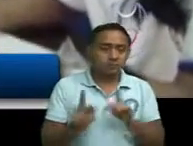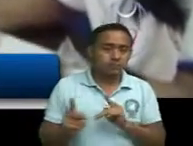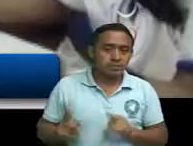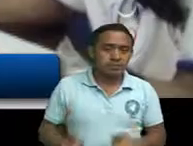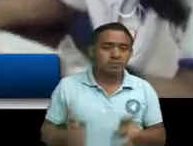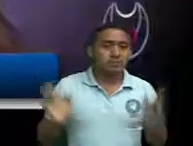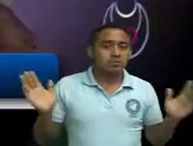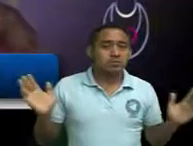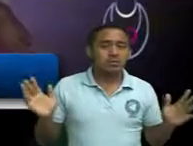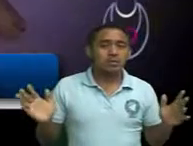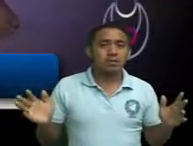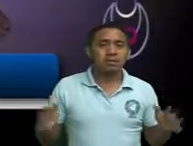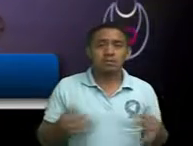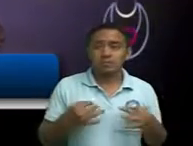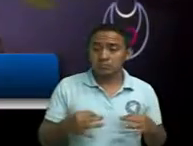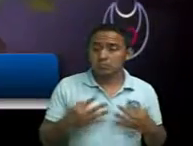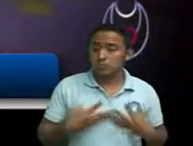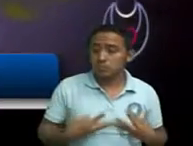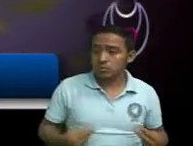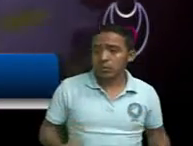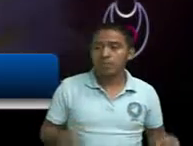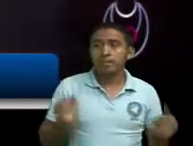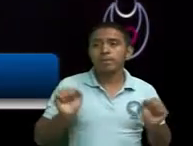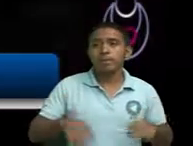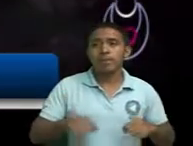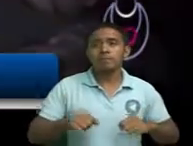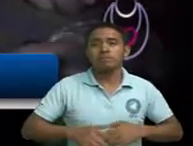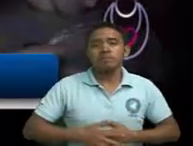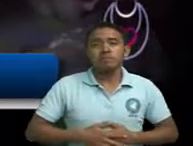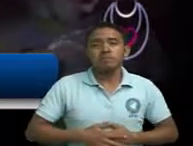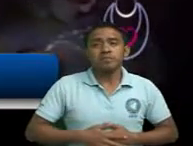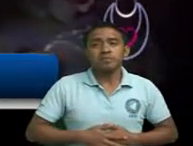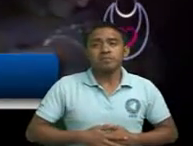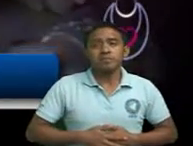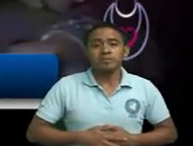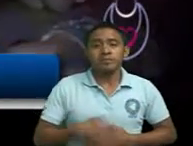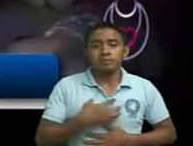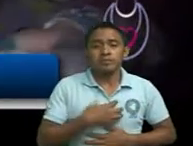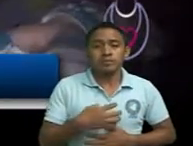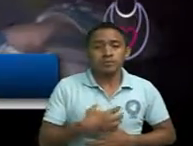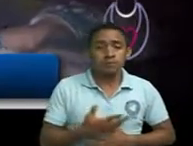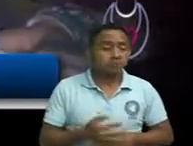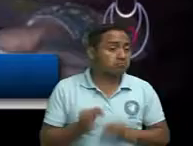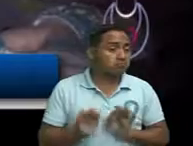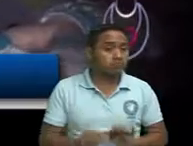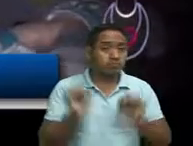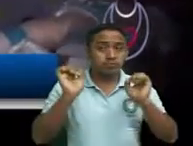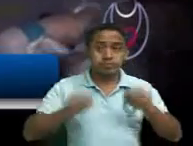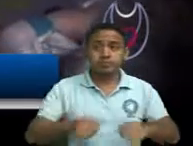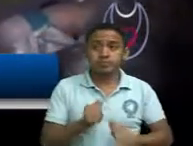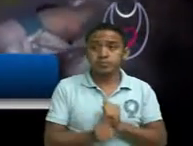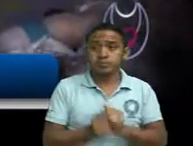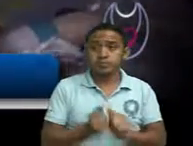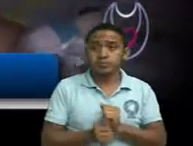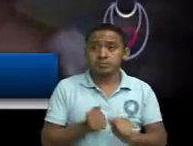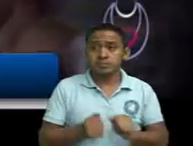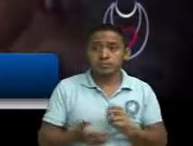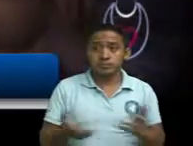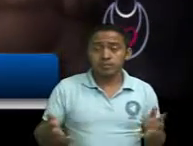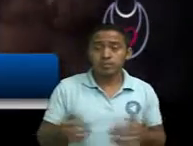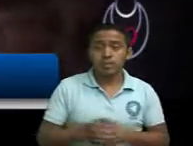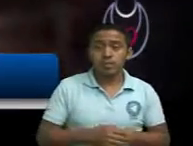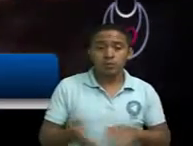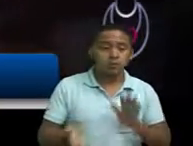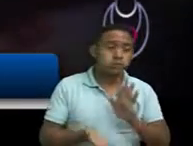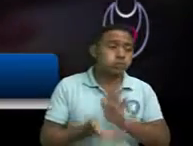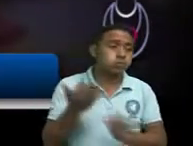persona sana, sí, sí, en todo el contorno de esa palabra, va a tener ese problema por las